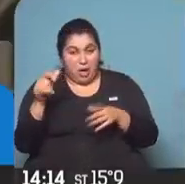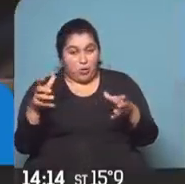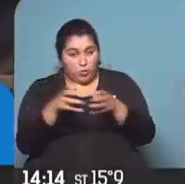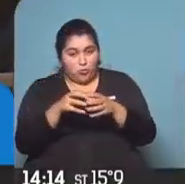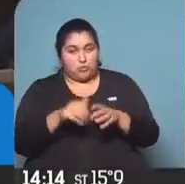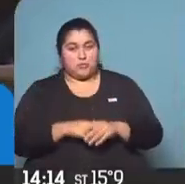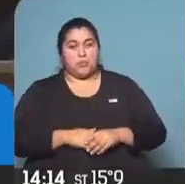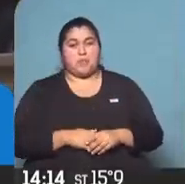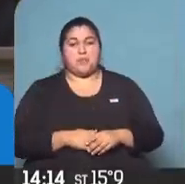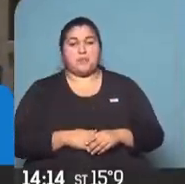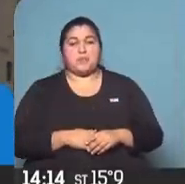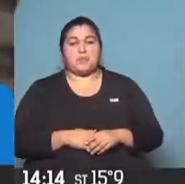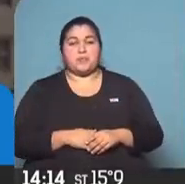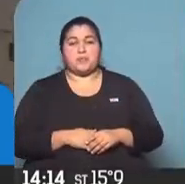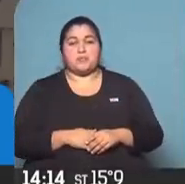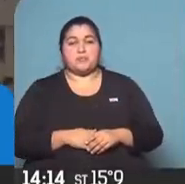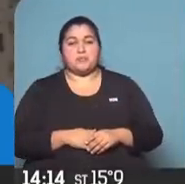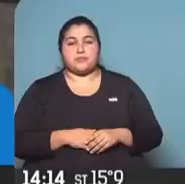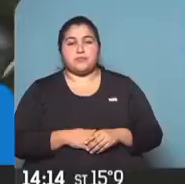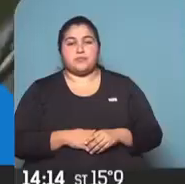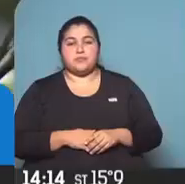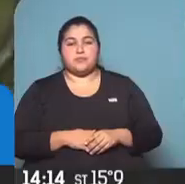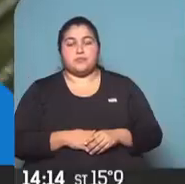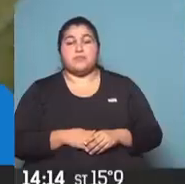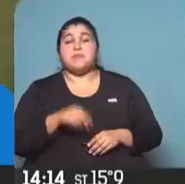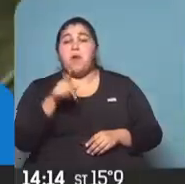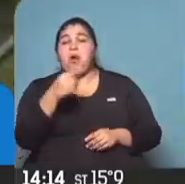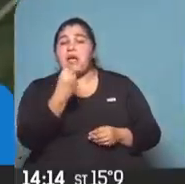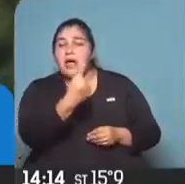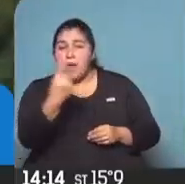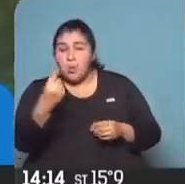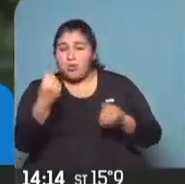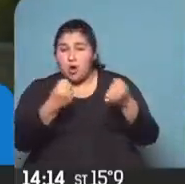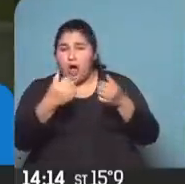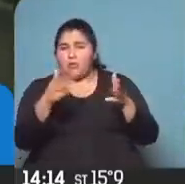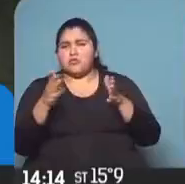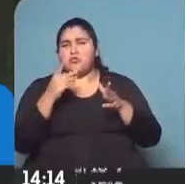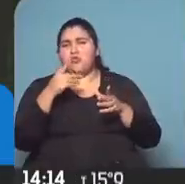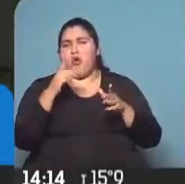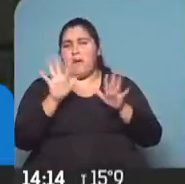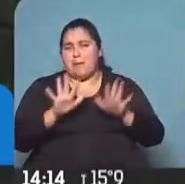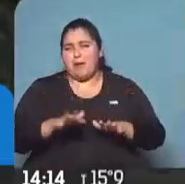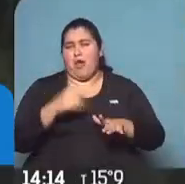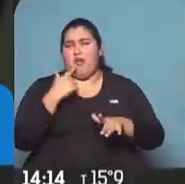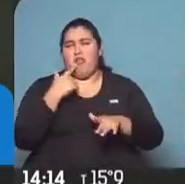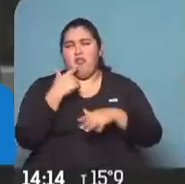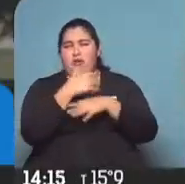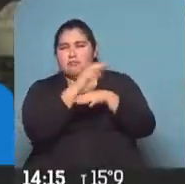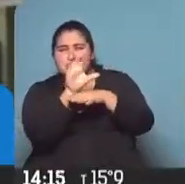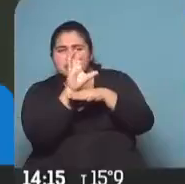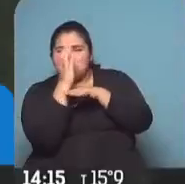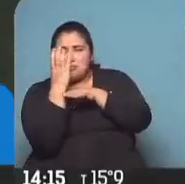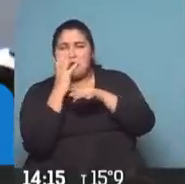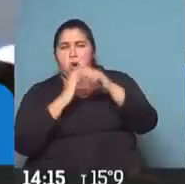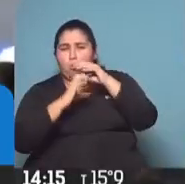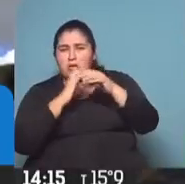350 están contados con equipo de comunicaciones de última acción